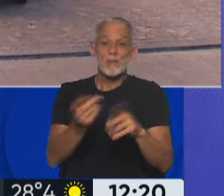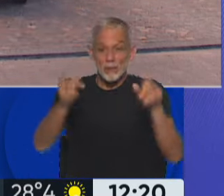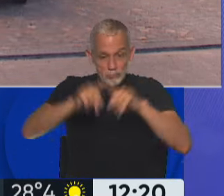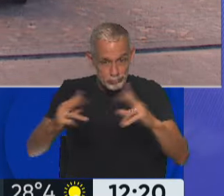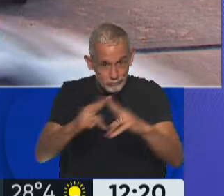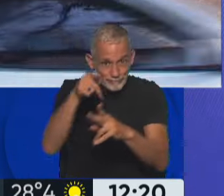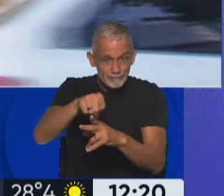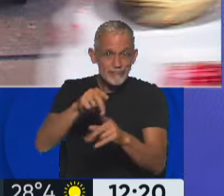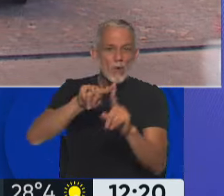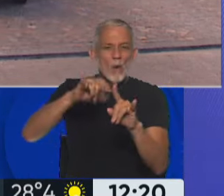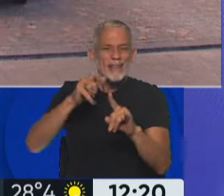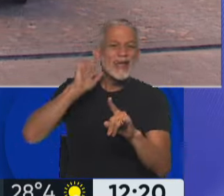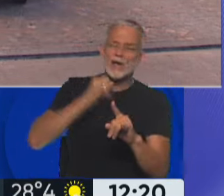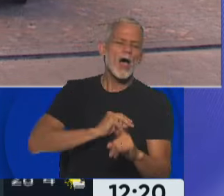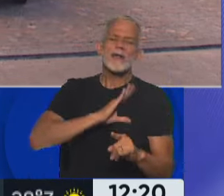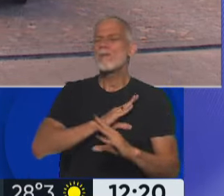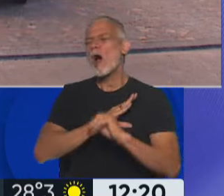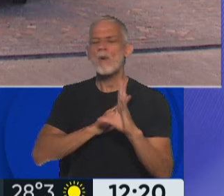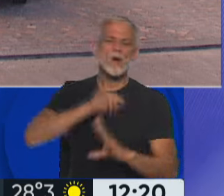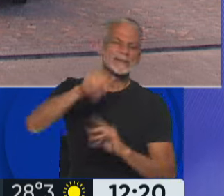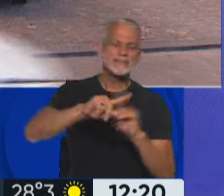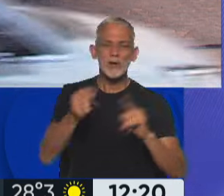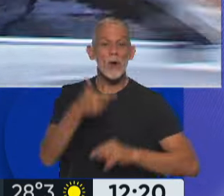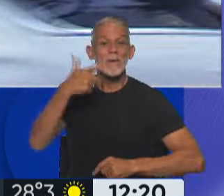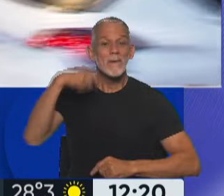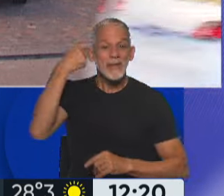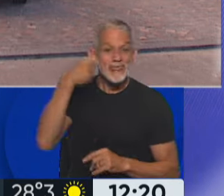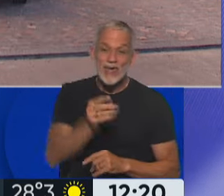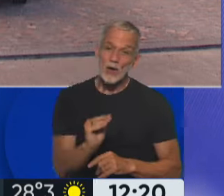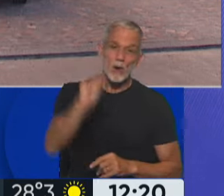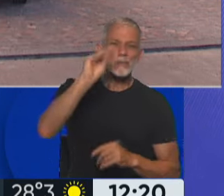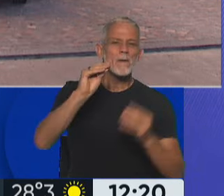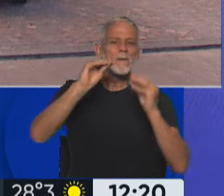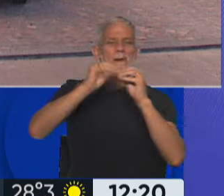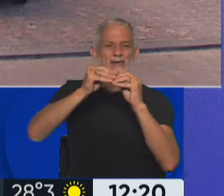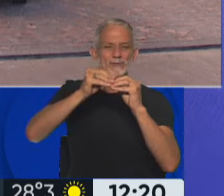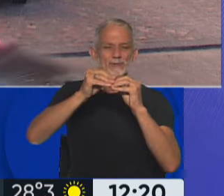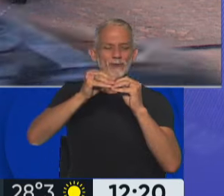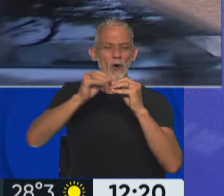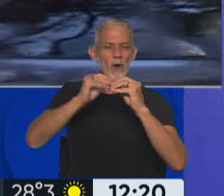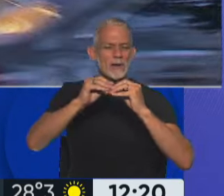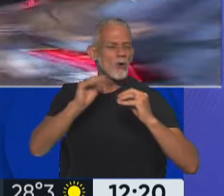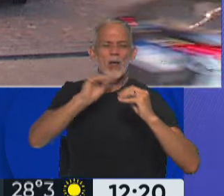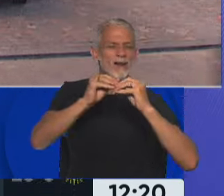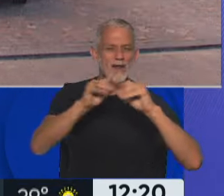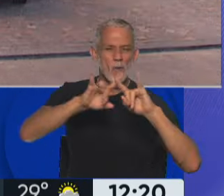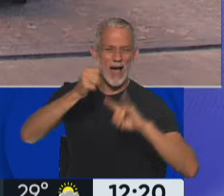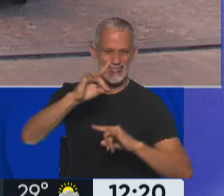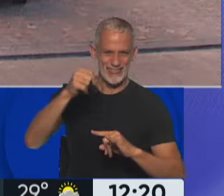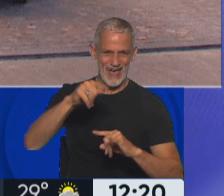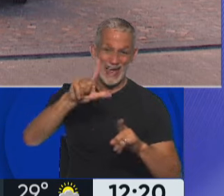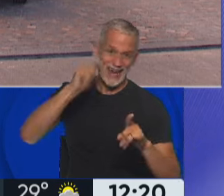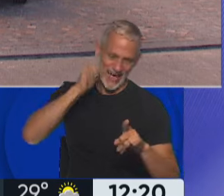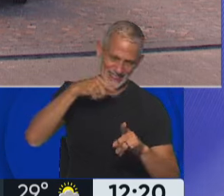encontrar que si estamos enamorados que si no y vino el video y posteo del beso el beso robado a wanara